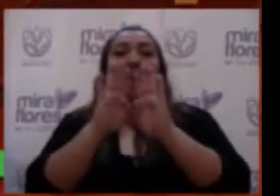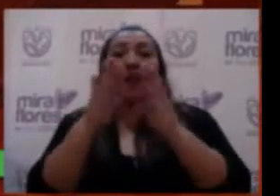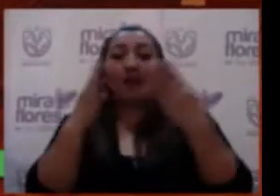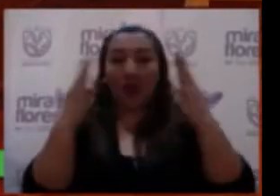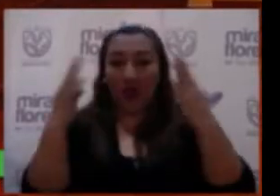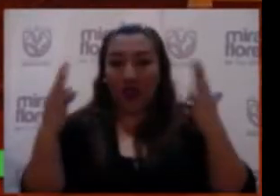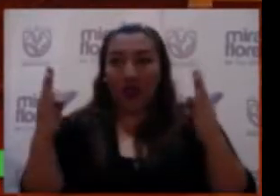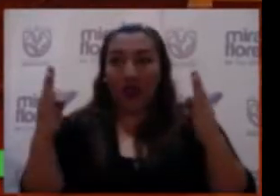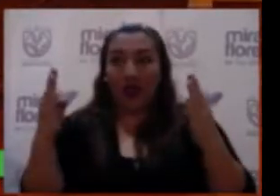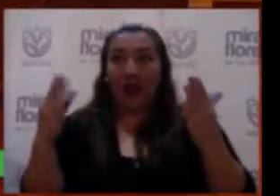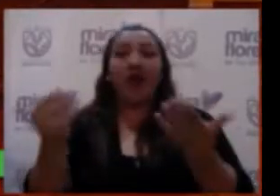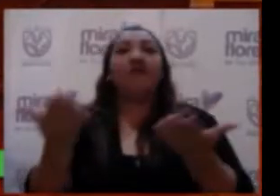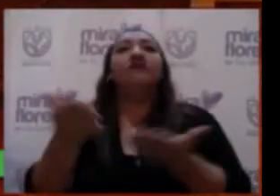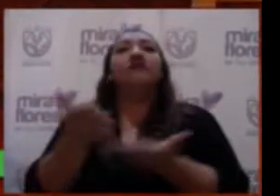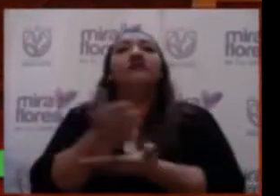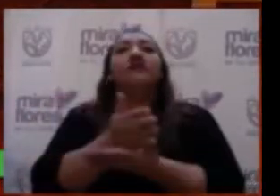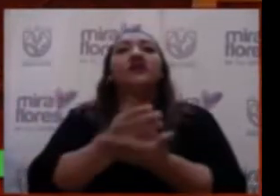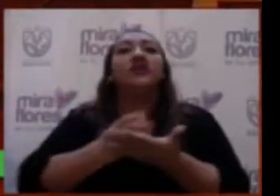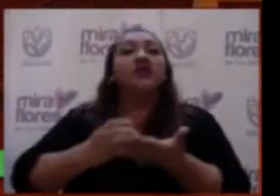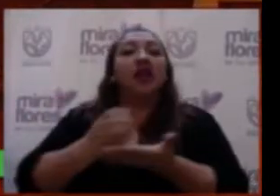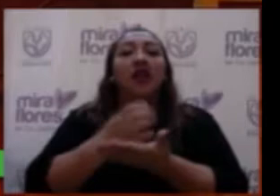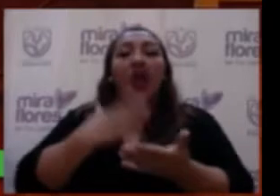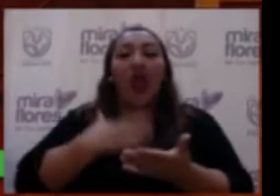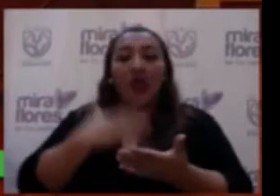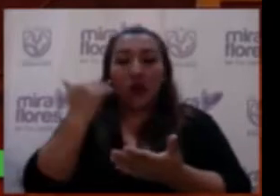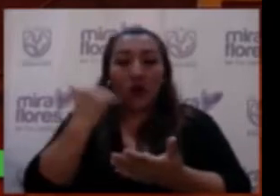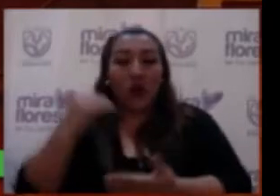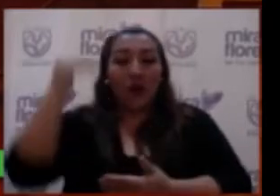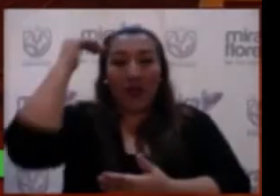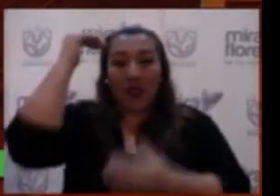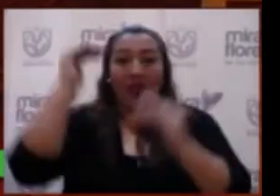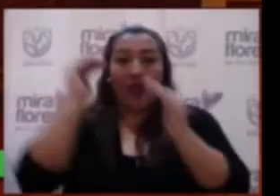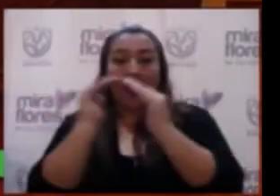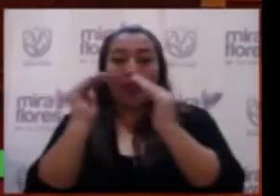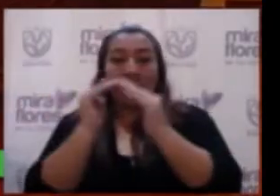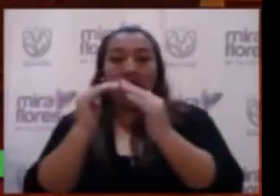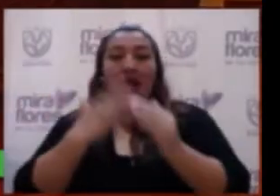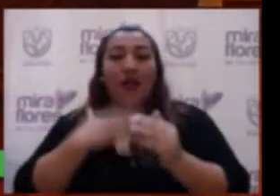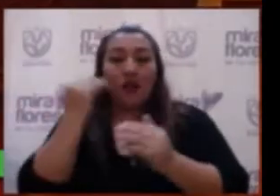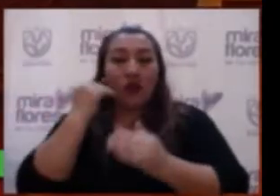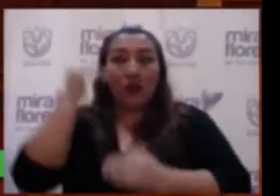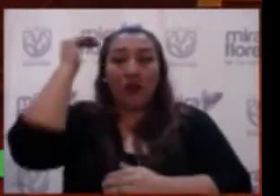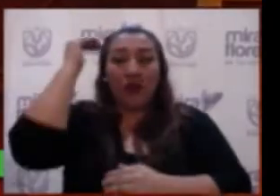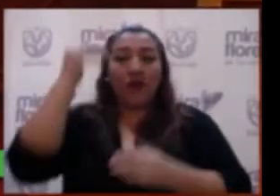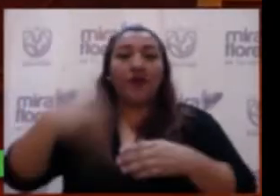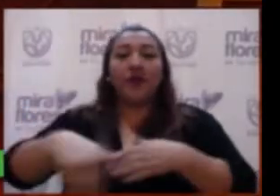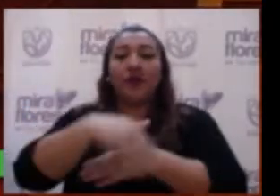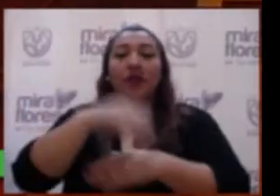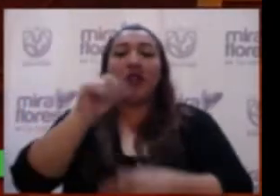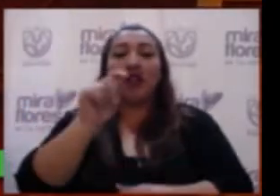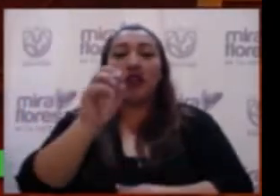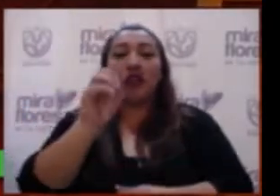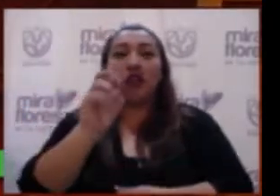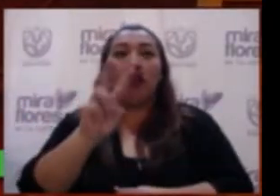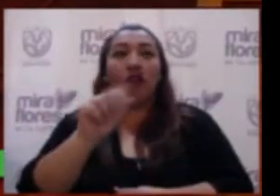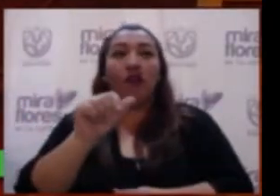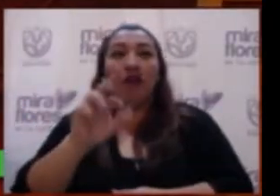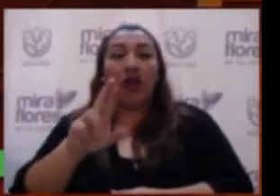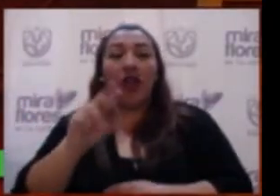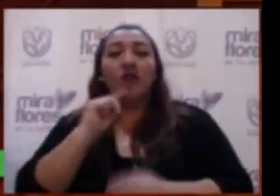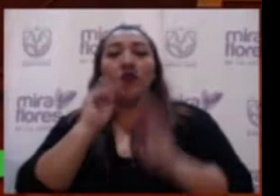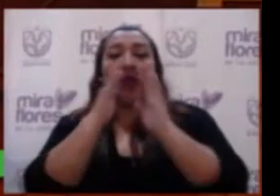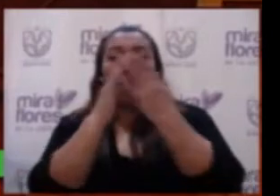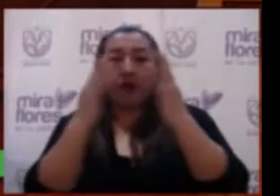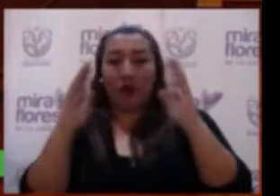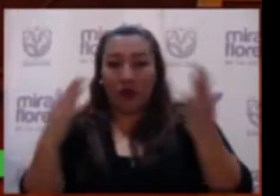el centro del adulto mayor, en la casa del adulto mayor, de la calle Tobar, y es una